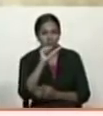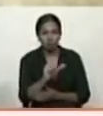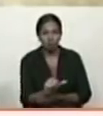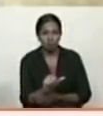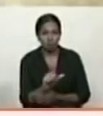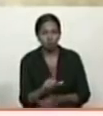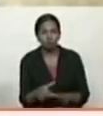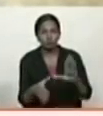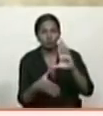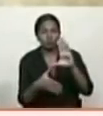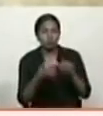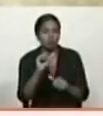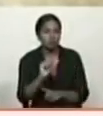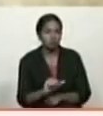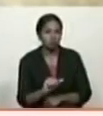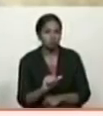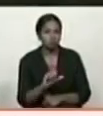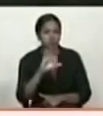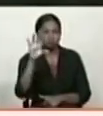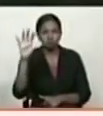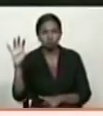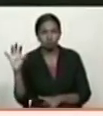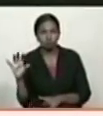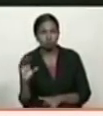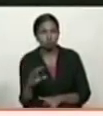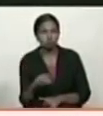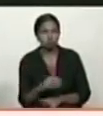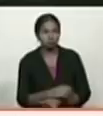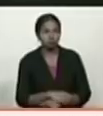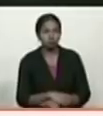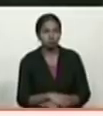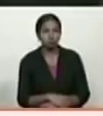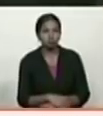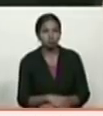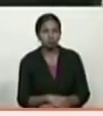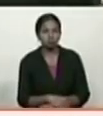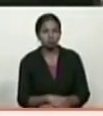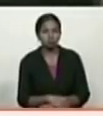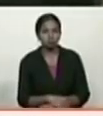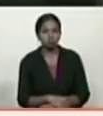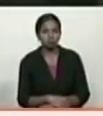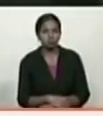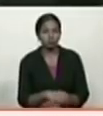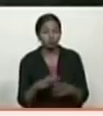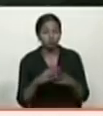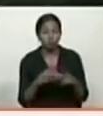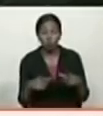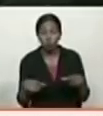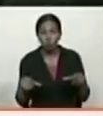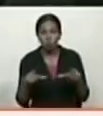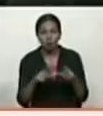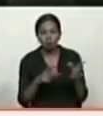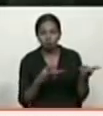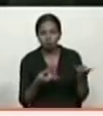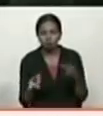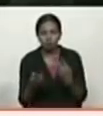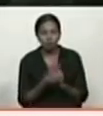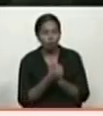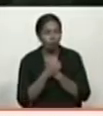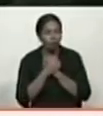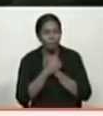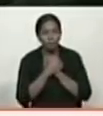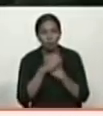Tailandia, en Brunei, en Fiji, en Vanuatu, en Filipinas, en Papúa Nueva Guinea, y en todos lugares nos han recibido con amor, con